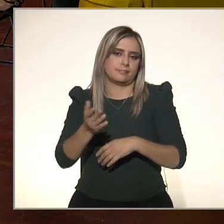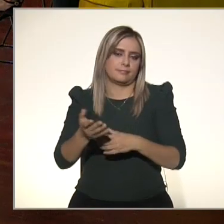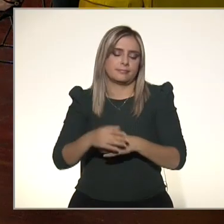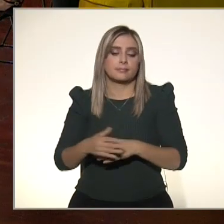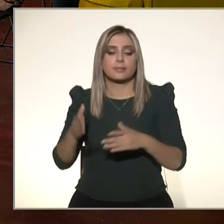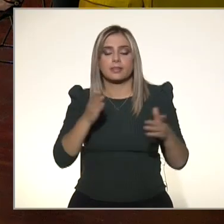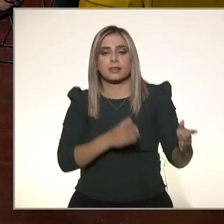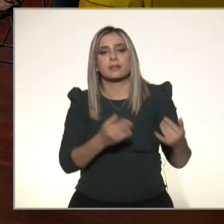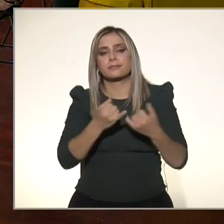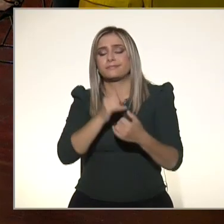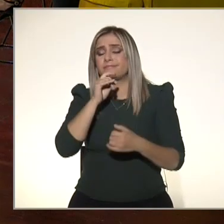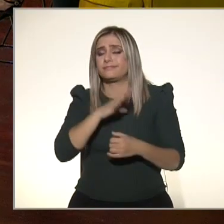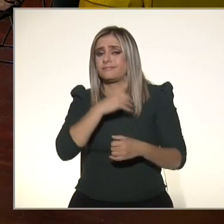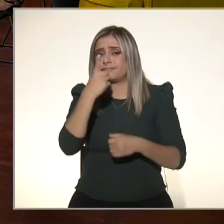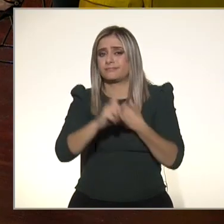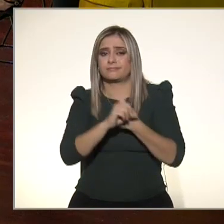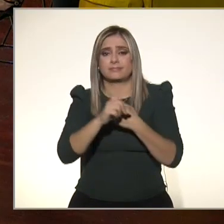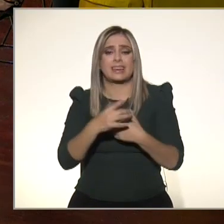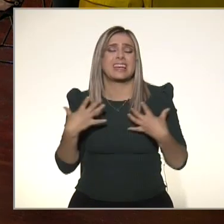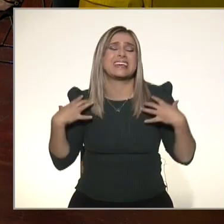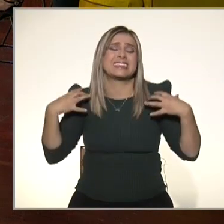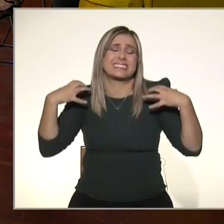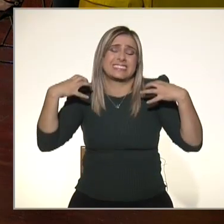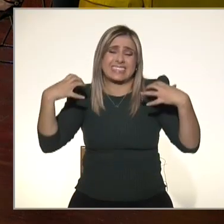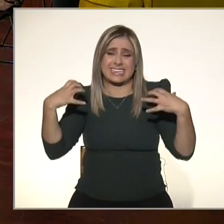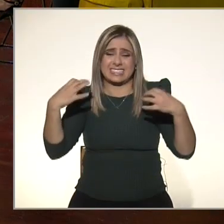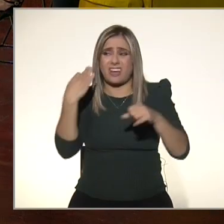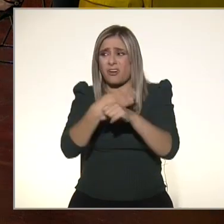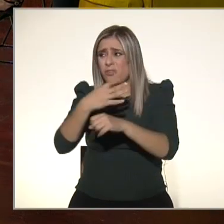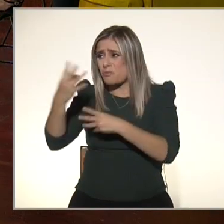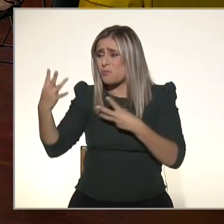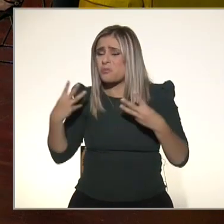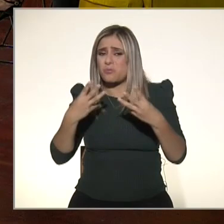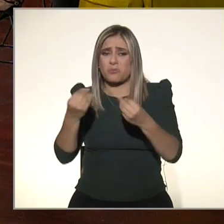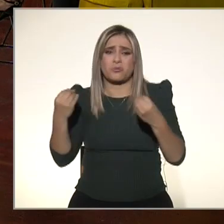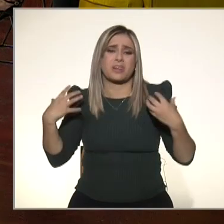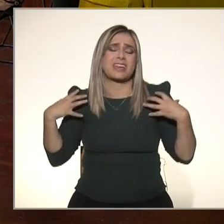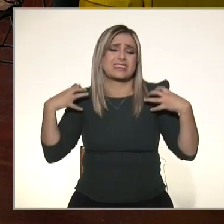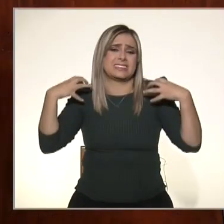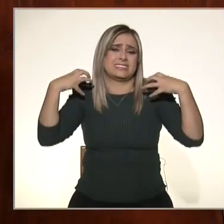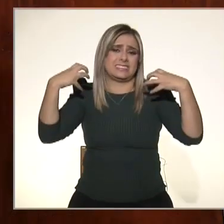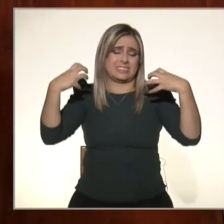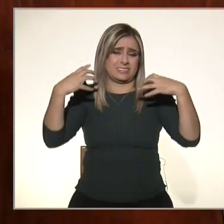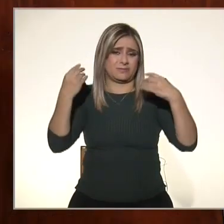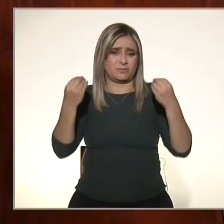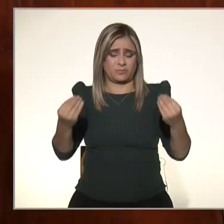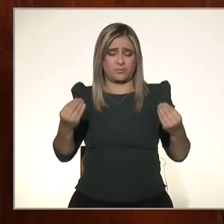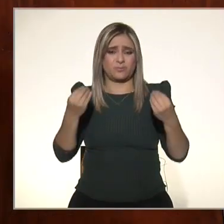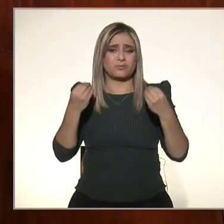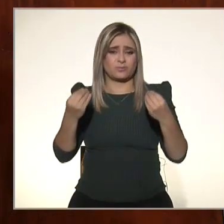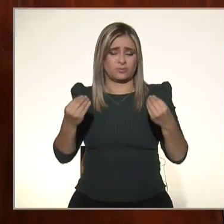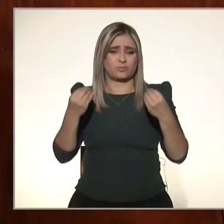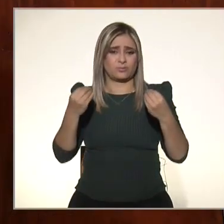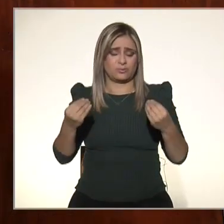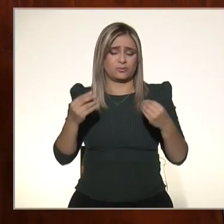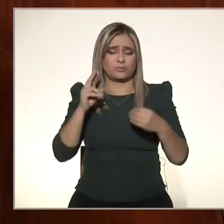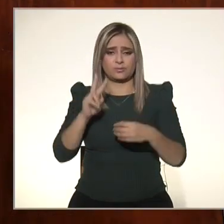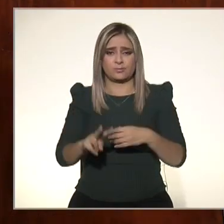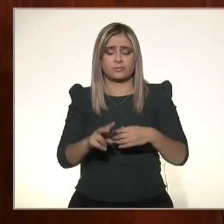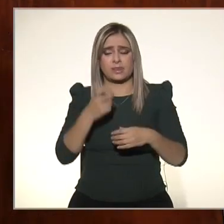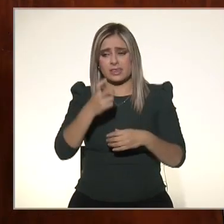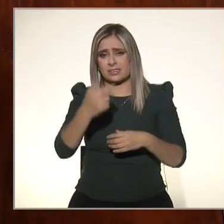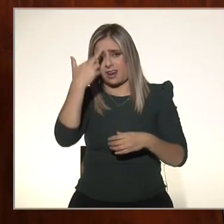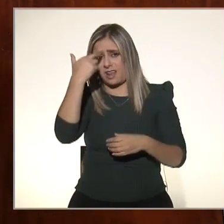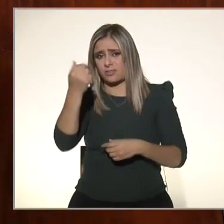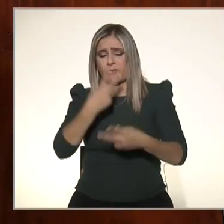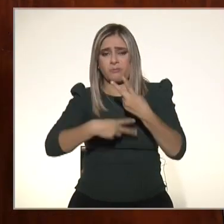esto es que el estrés que vivimos está también teniendo un papel sumamente importante en el desarrollo de estos factores de